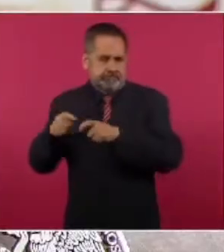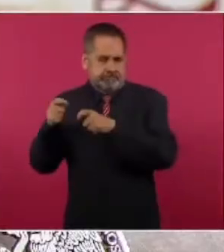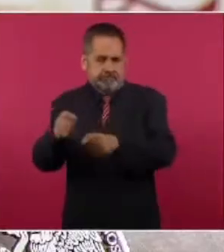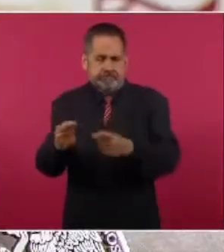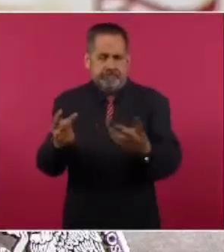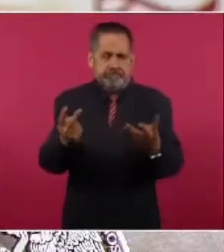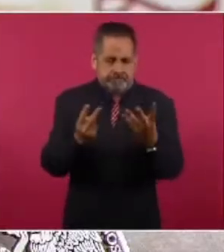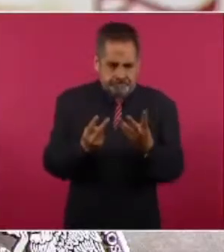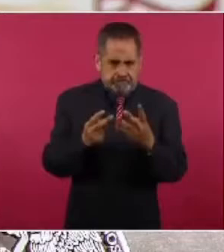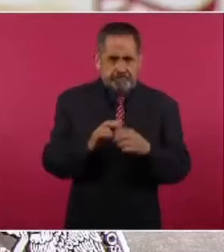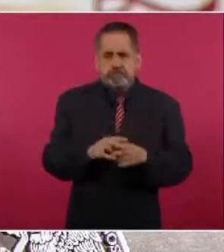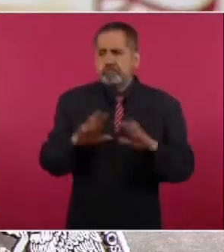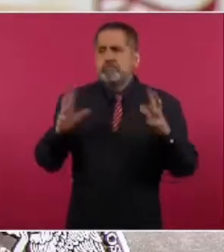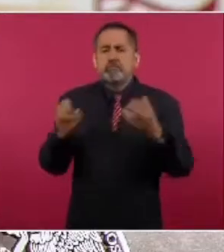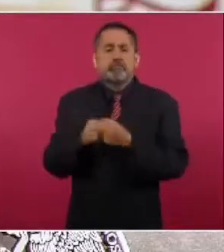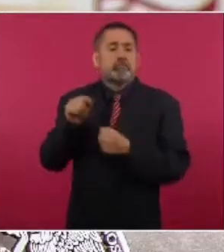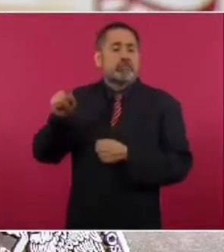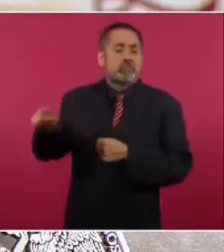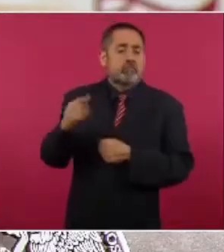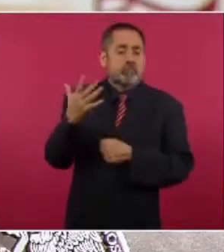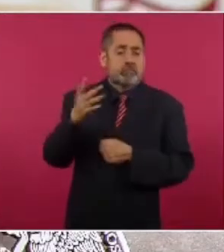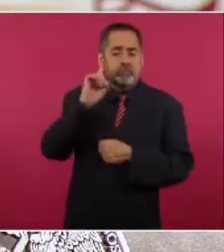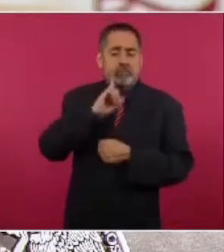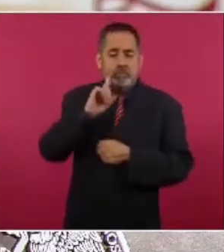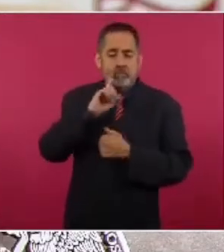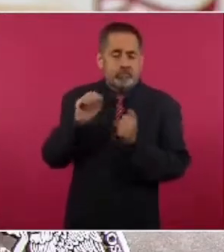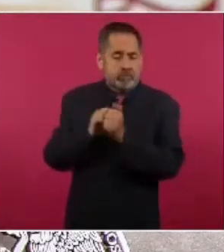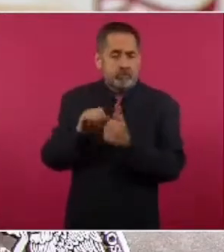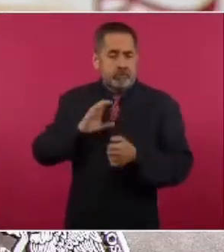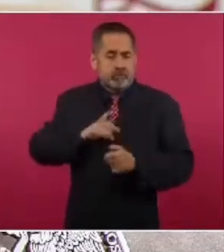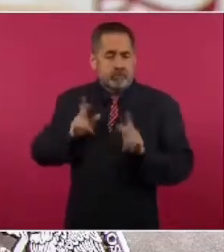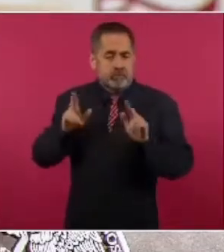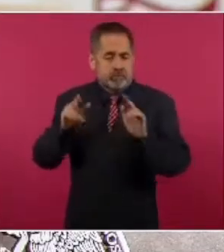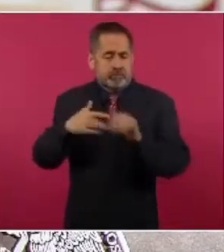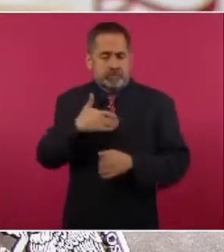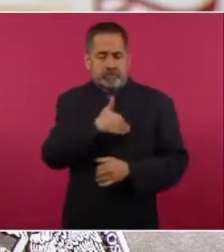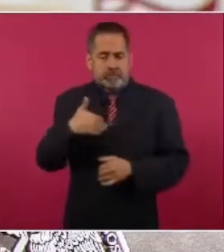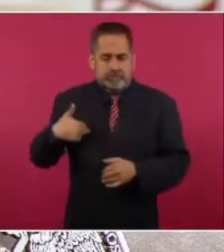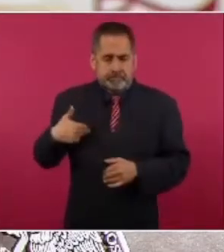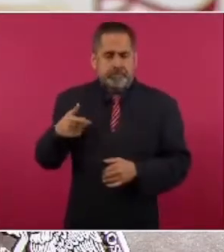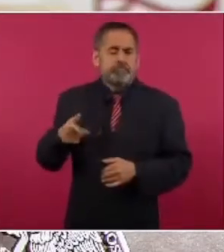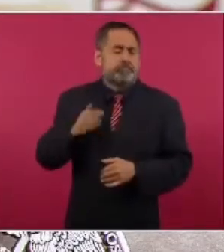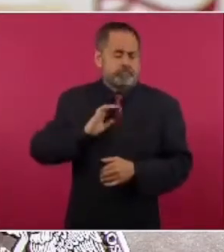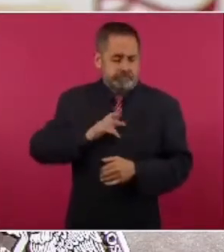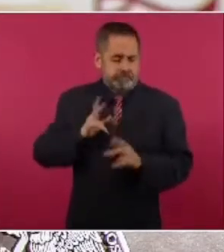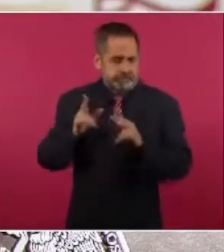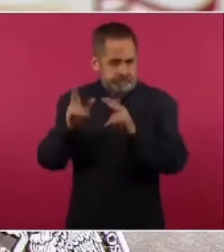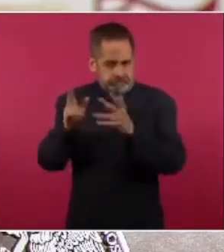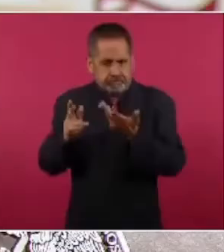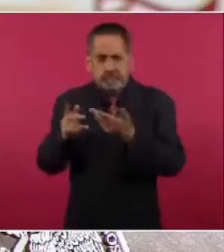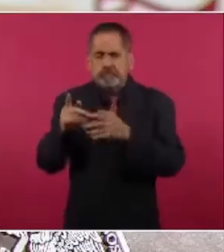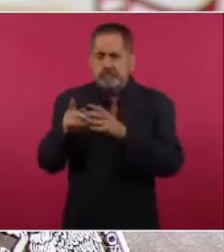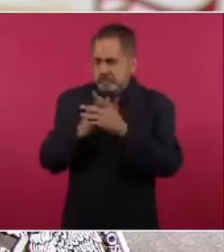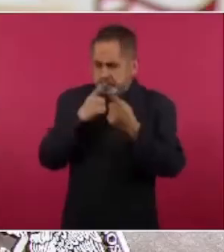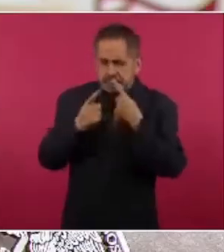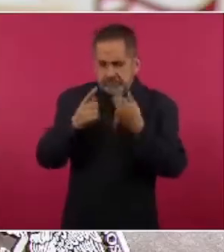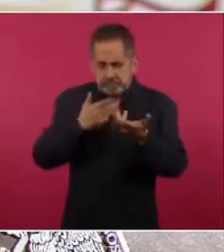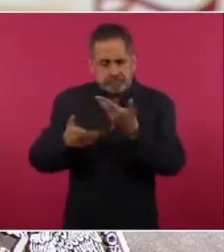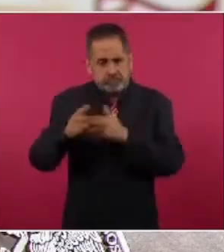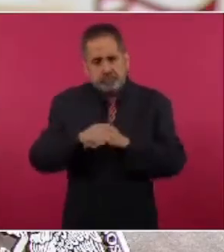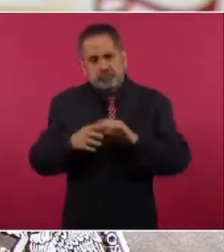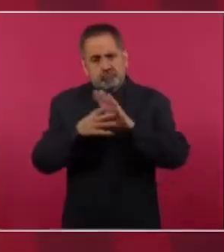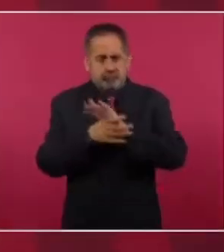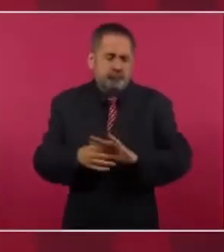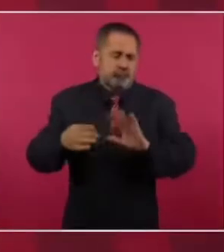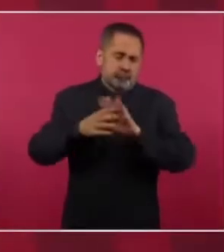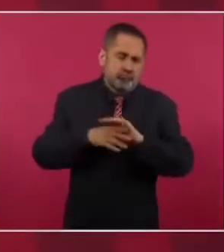de 50 mujeres con cáncer de seno. Estuvieron oyendo y dieron sus